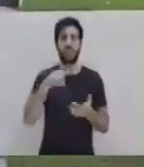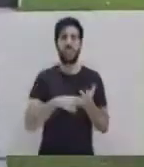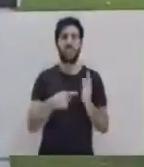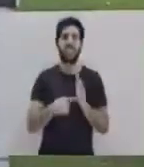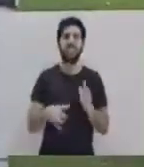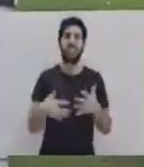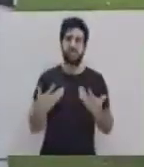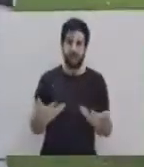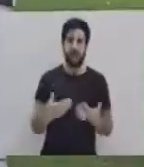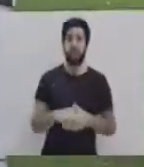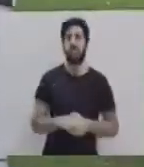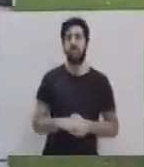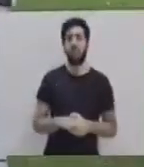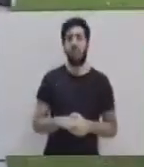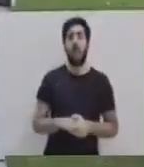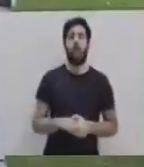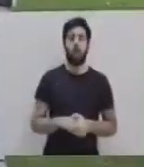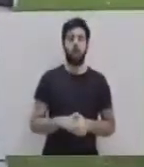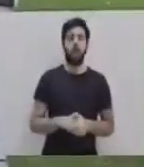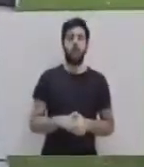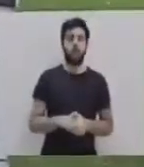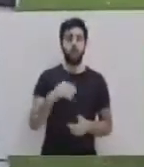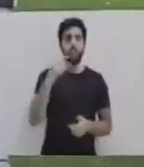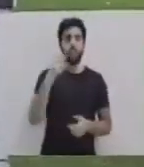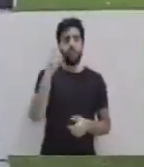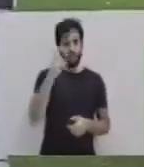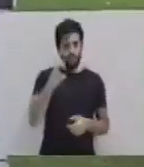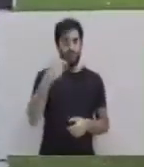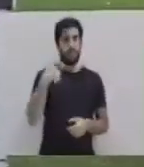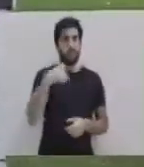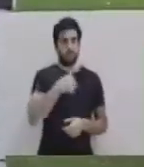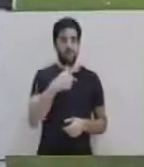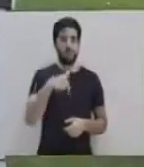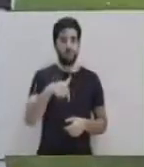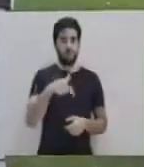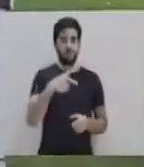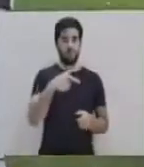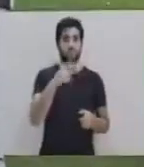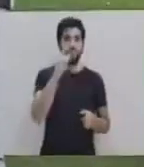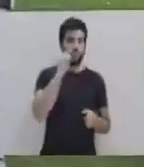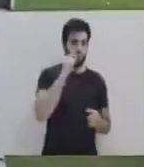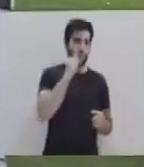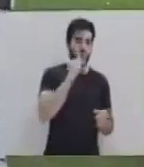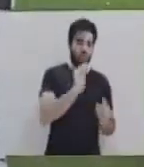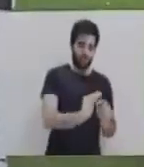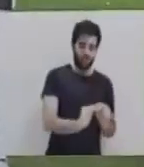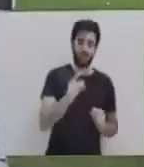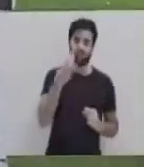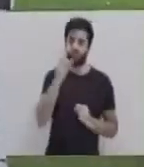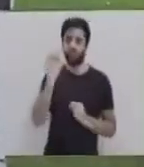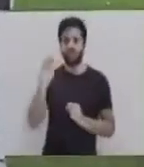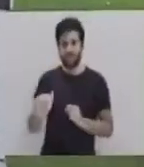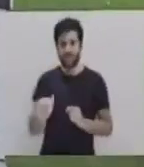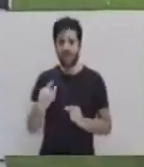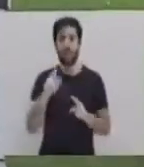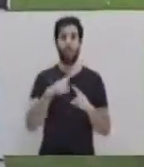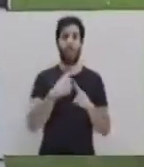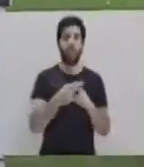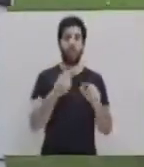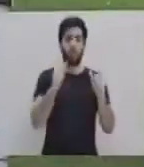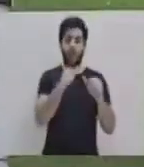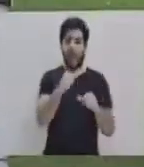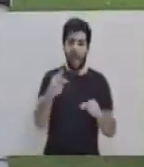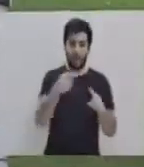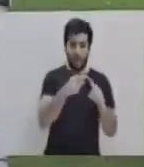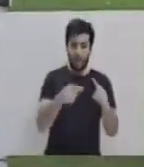todo. Y pues el fenómeno del niño y de la niña sucede cuando el ciclo normal del agua se corta y es